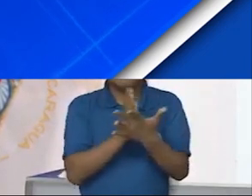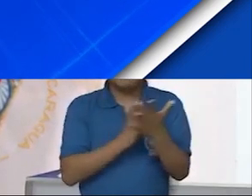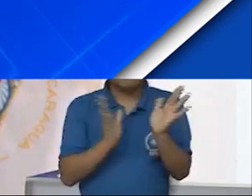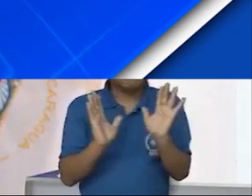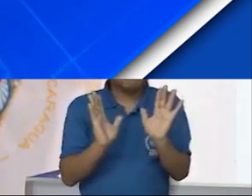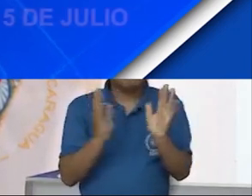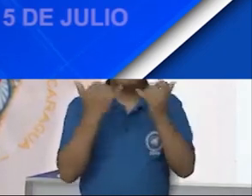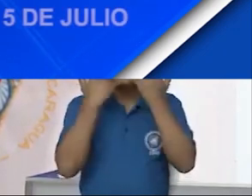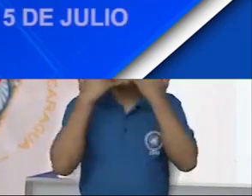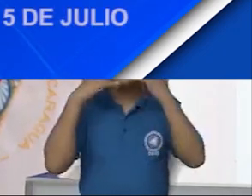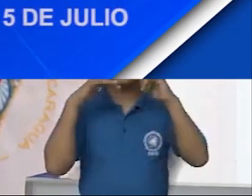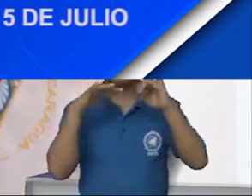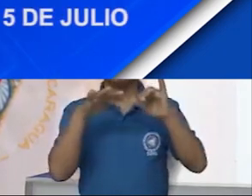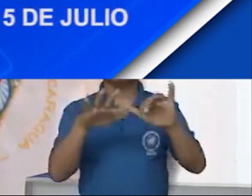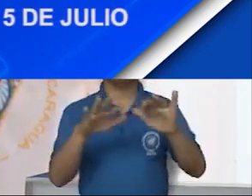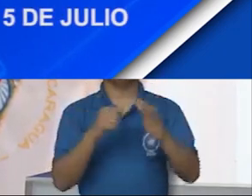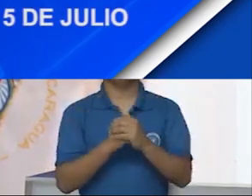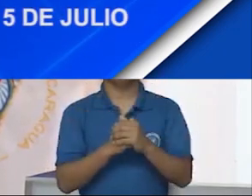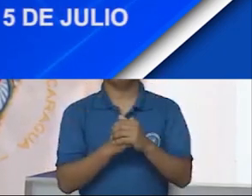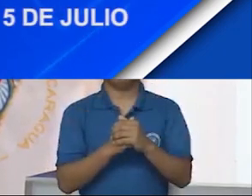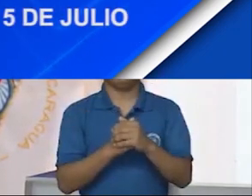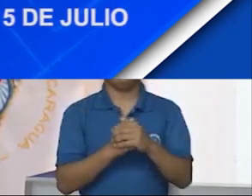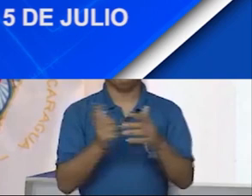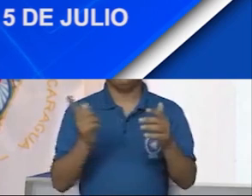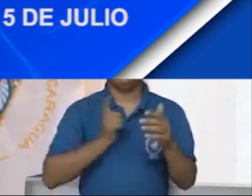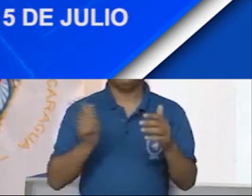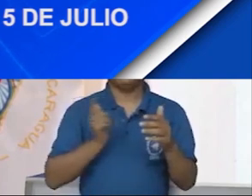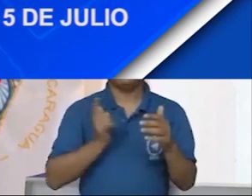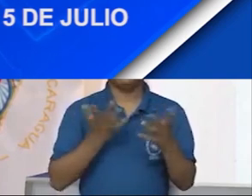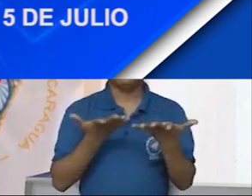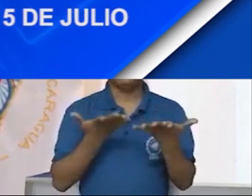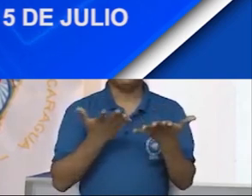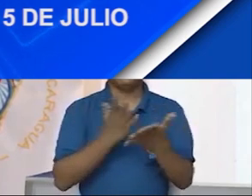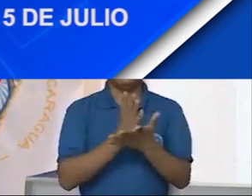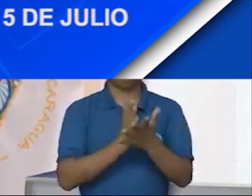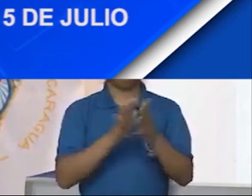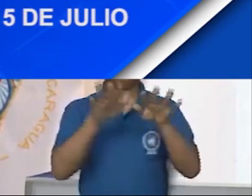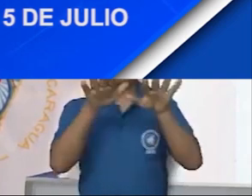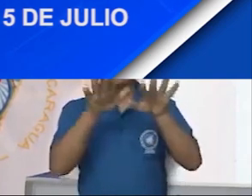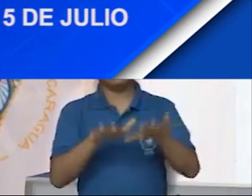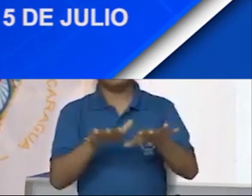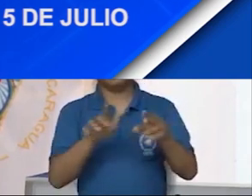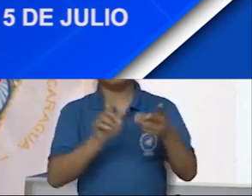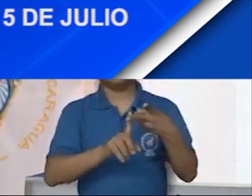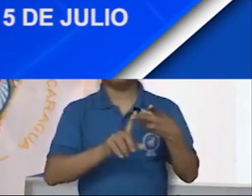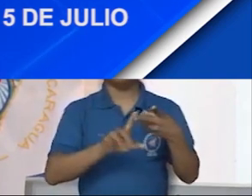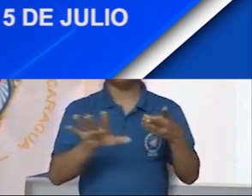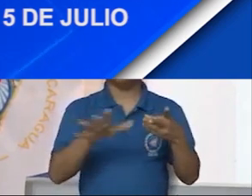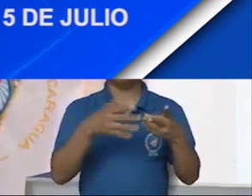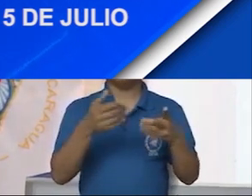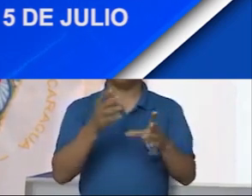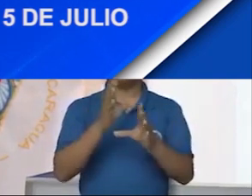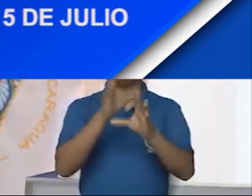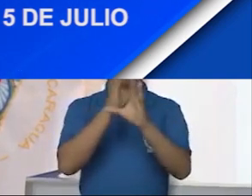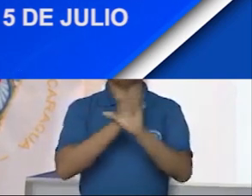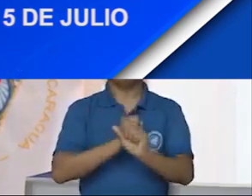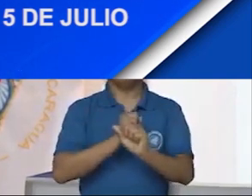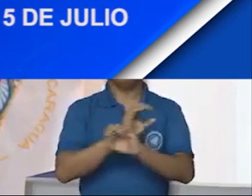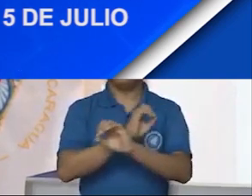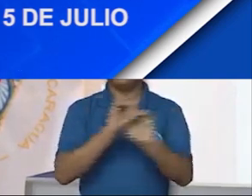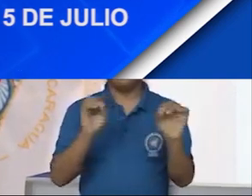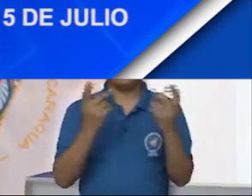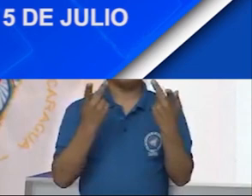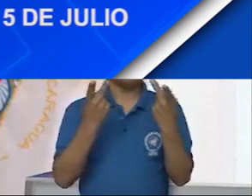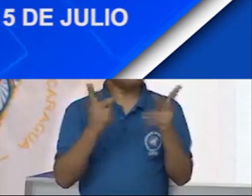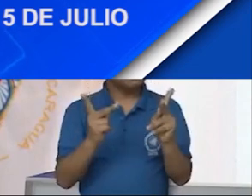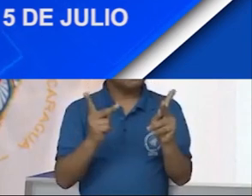las declaraciones tuvimos algunos presentes y otros que se abstuvieron.